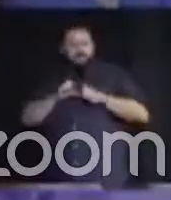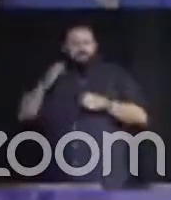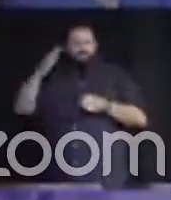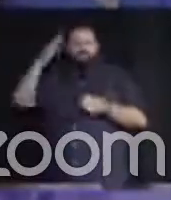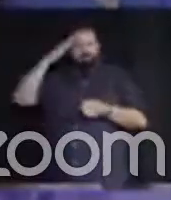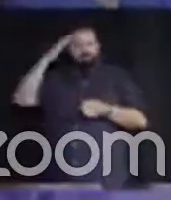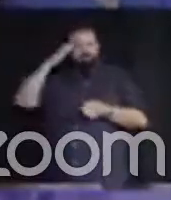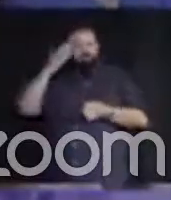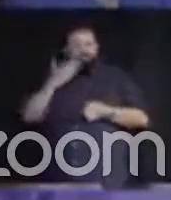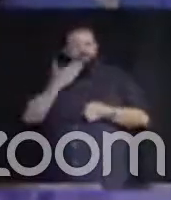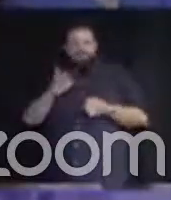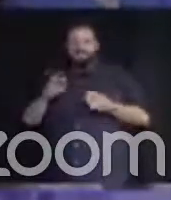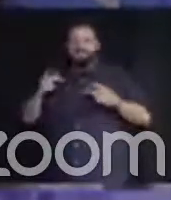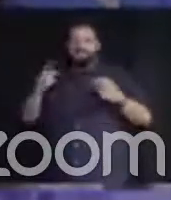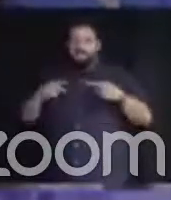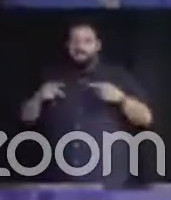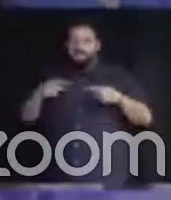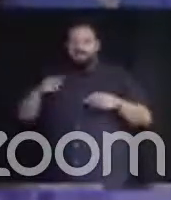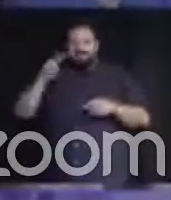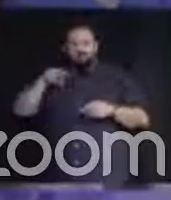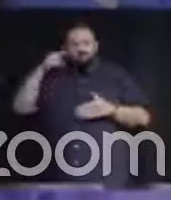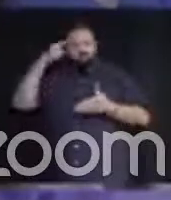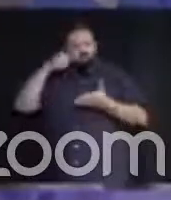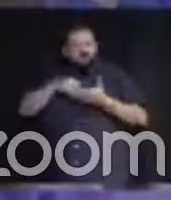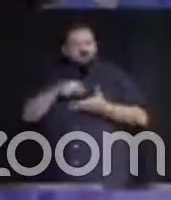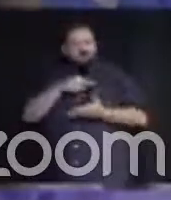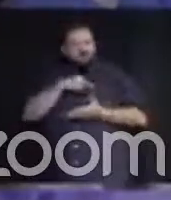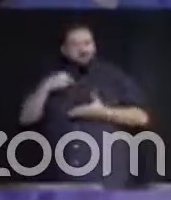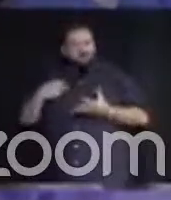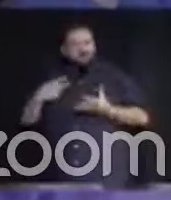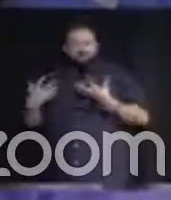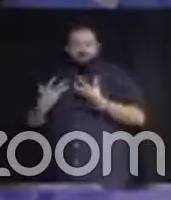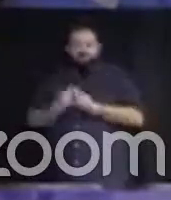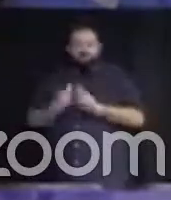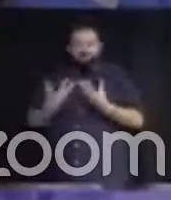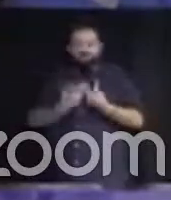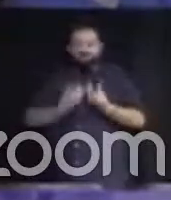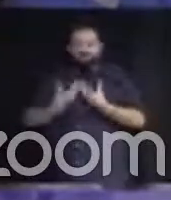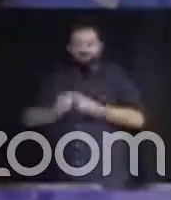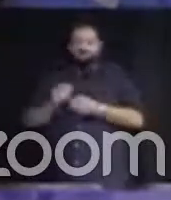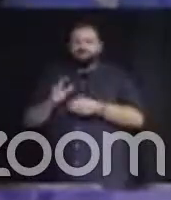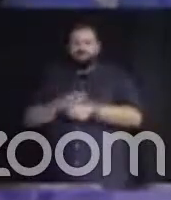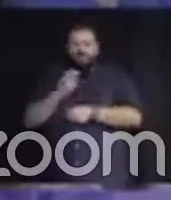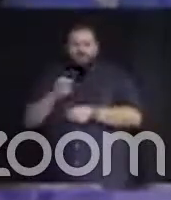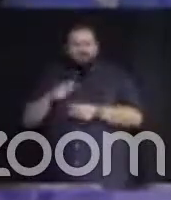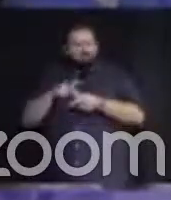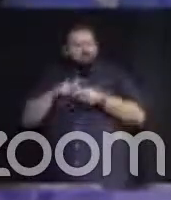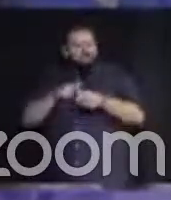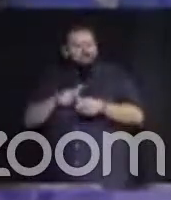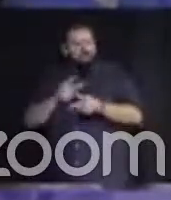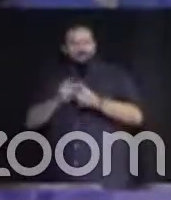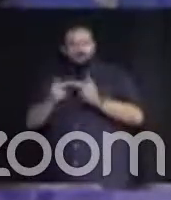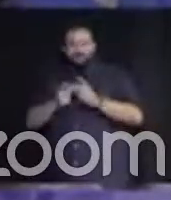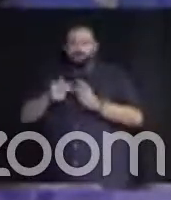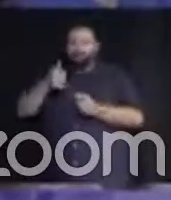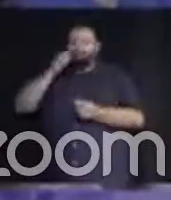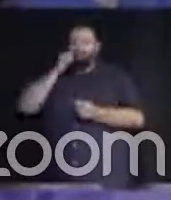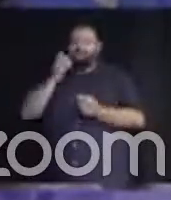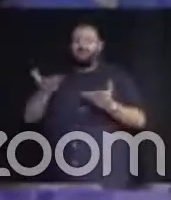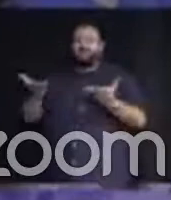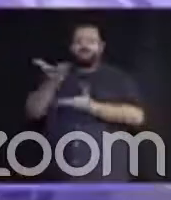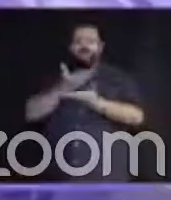líderes, tenemos gente que está creyendo en nosotros y pues estamos tomando el producto y